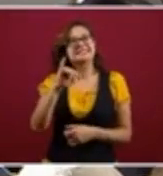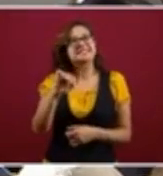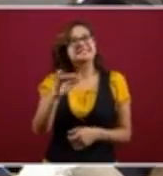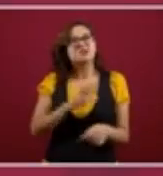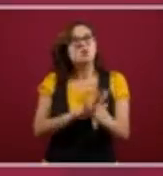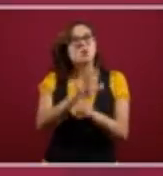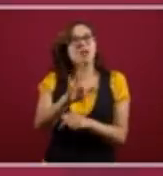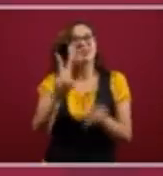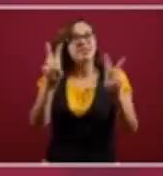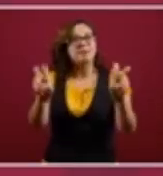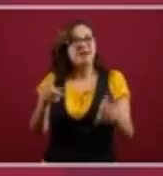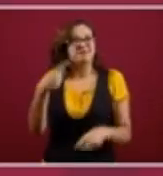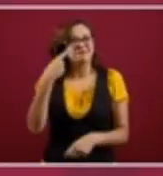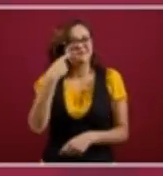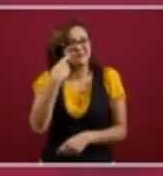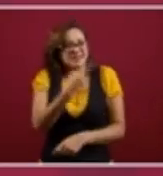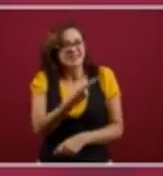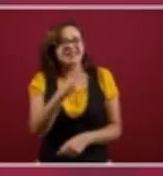porque